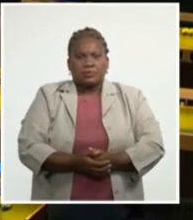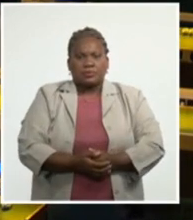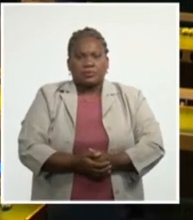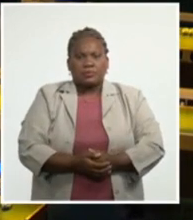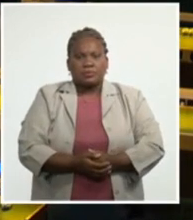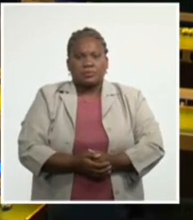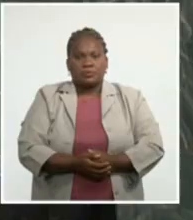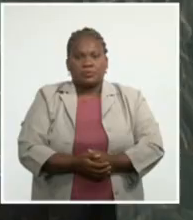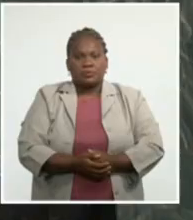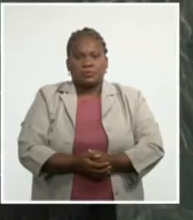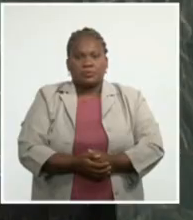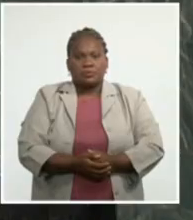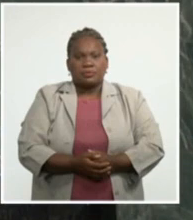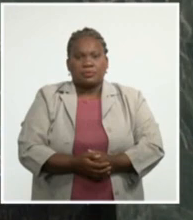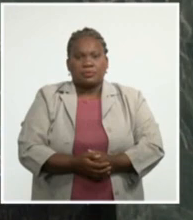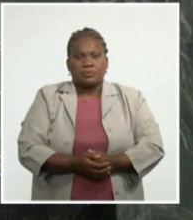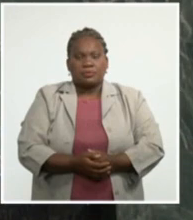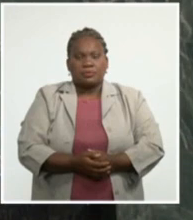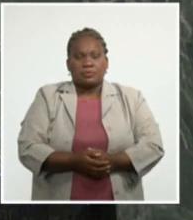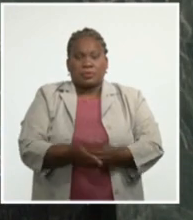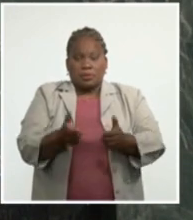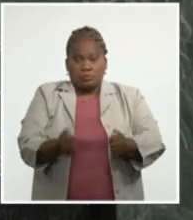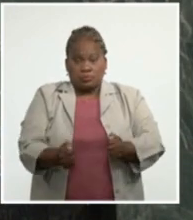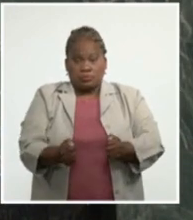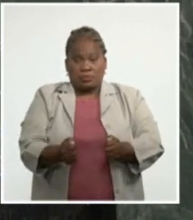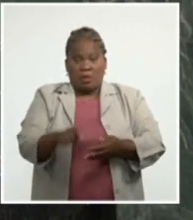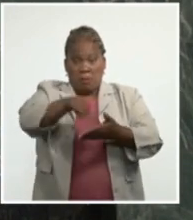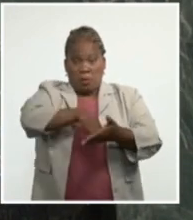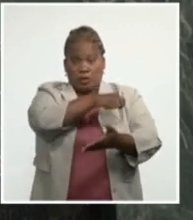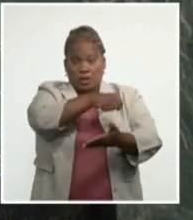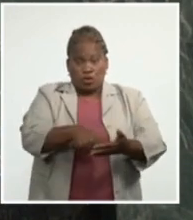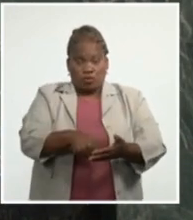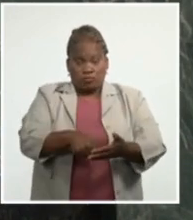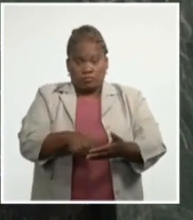interrumpan el funcionamiento del mecanismo de votación.